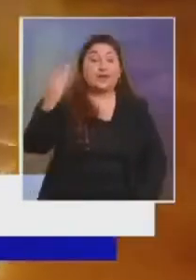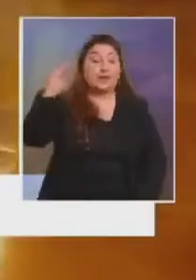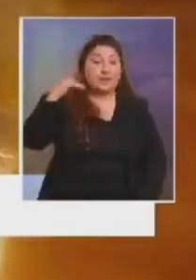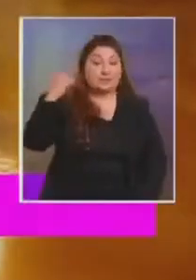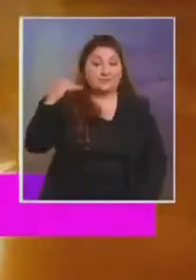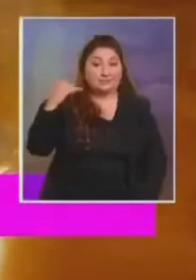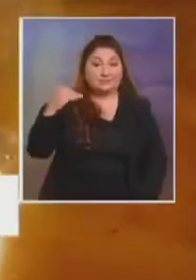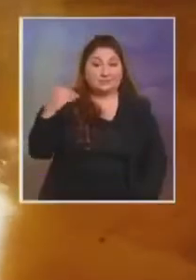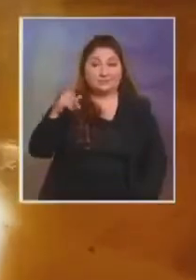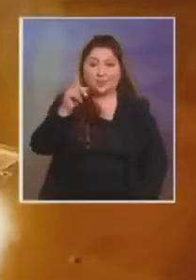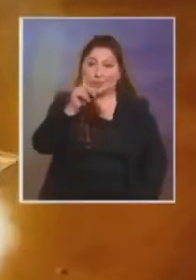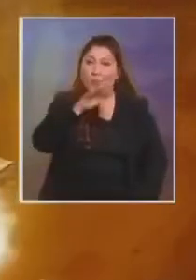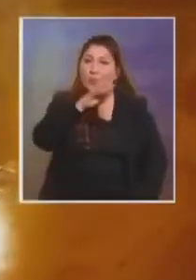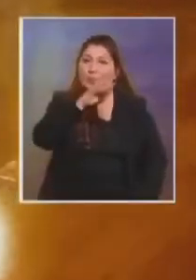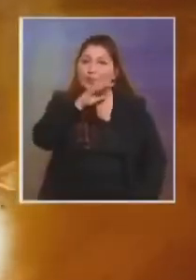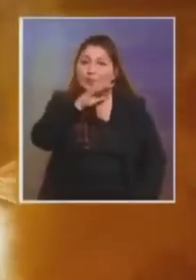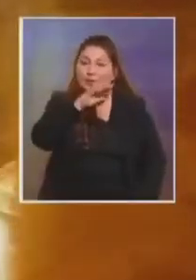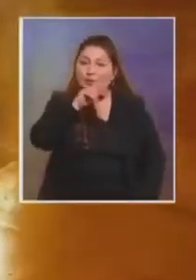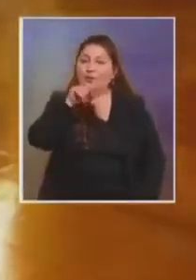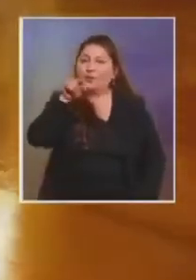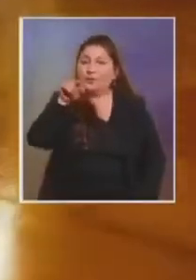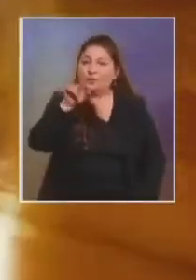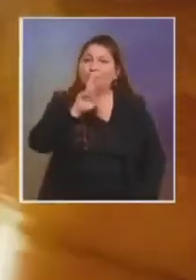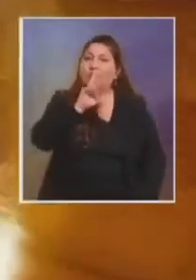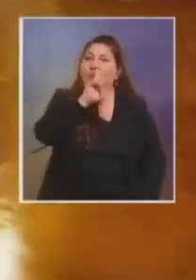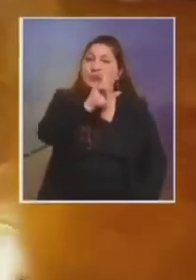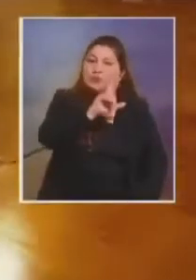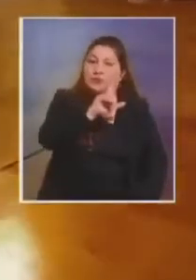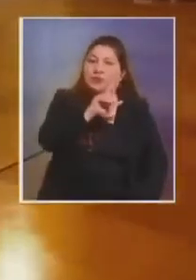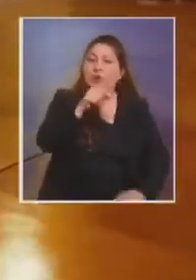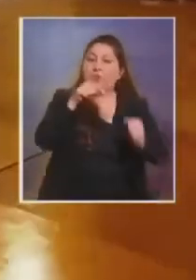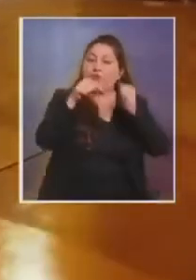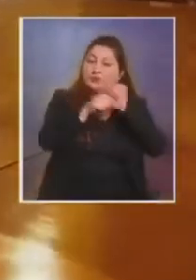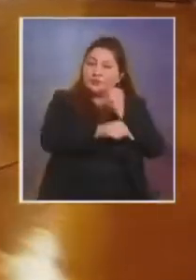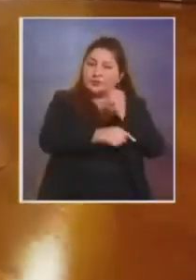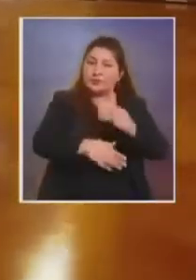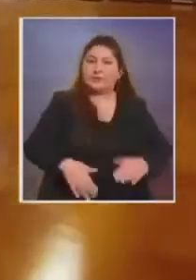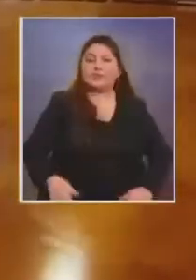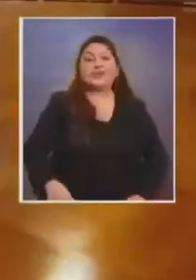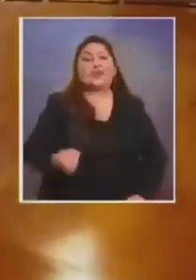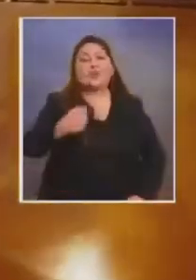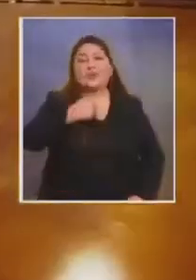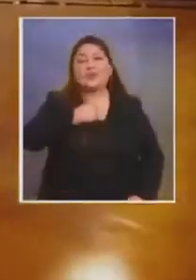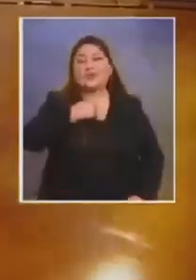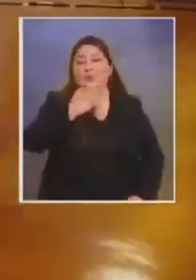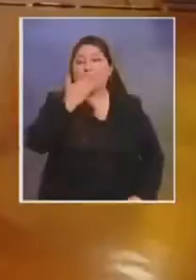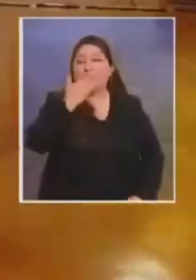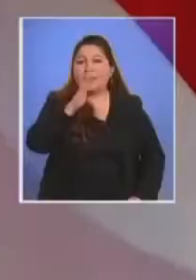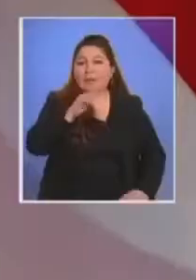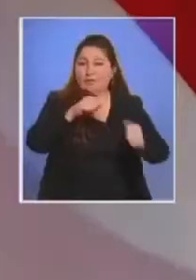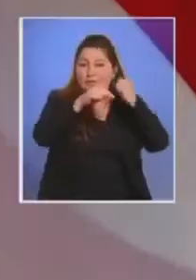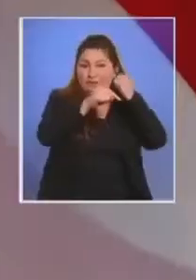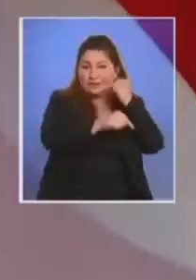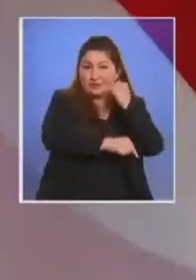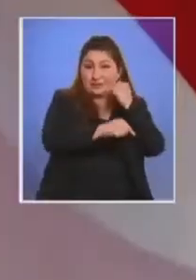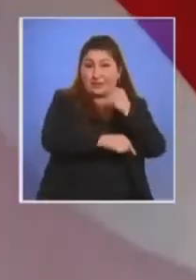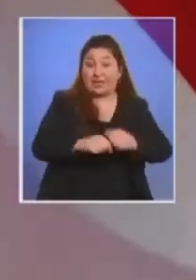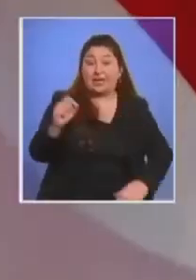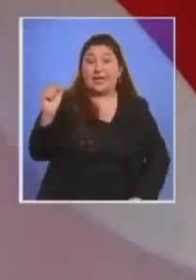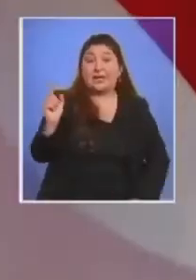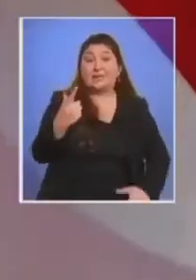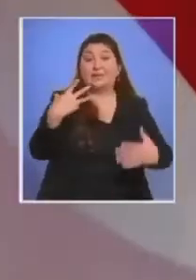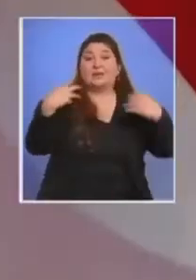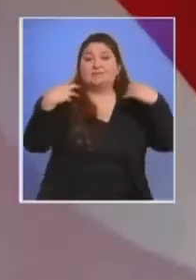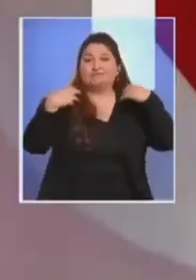tiene su minuto para interpelar o profundizar. No, yo prefiero profundizar. La primera tarea es recuperarnos después